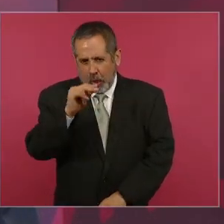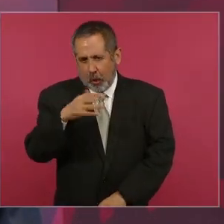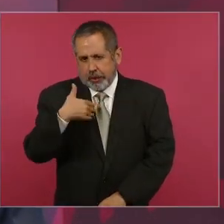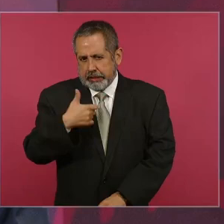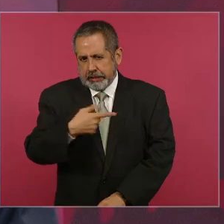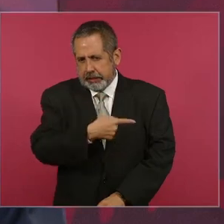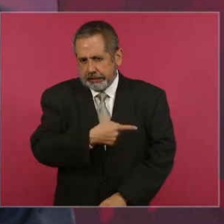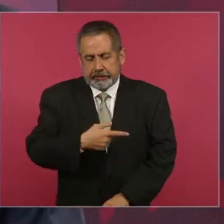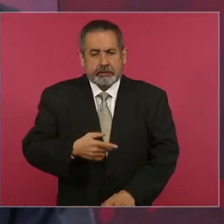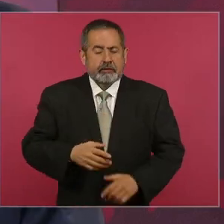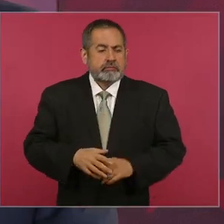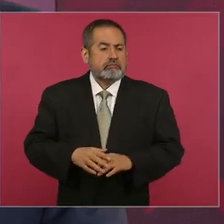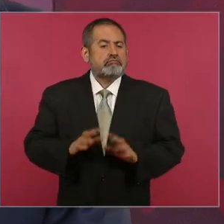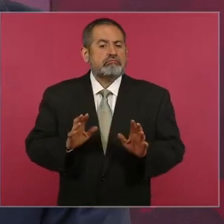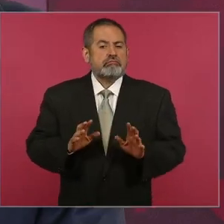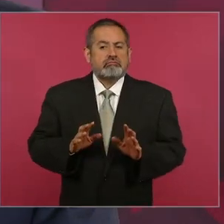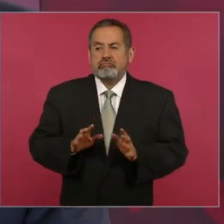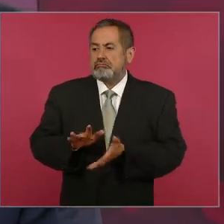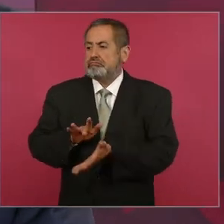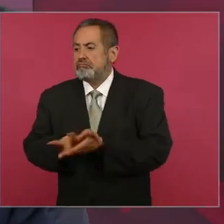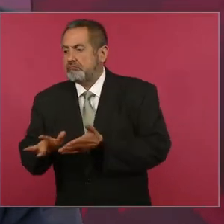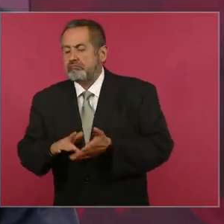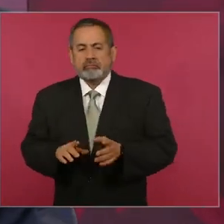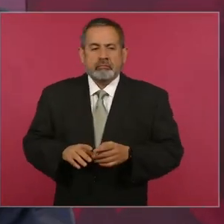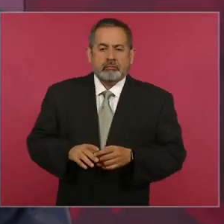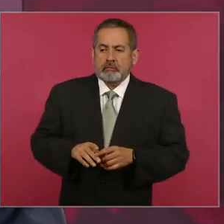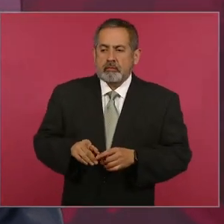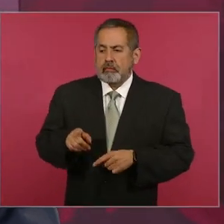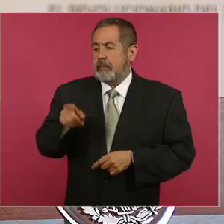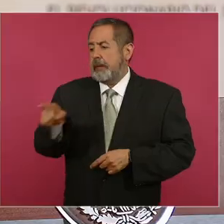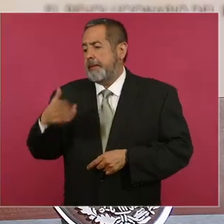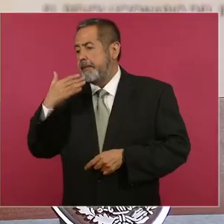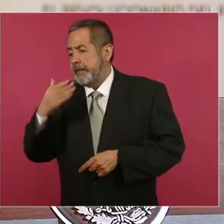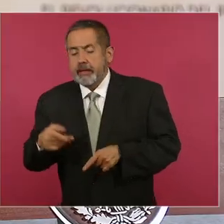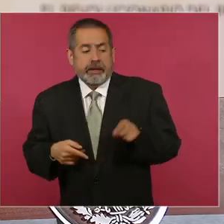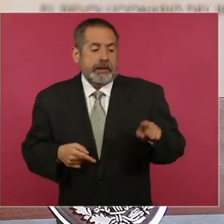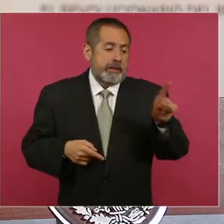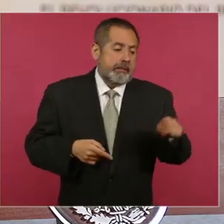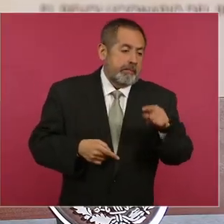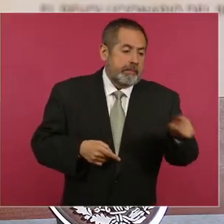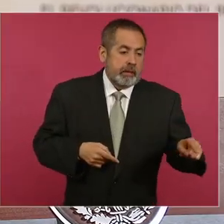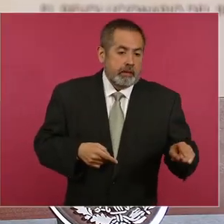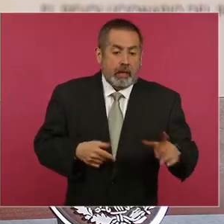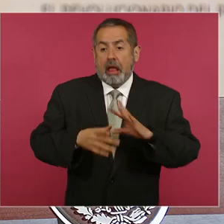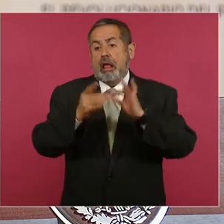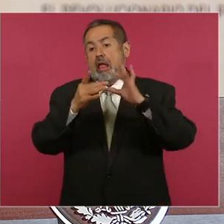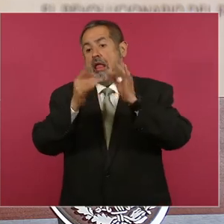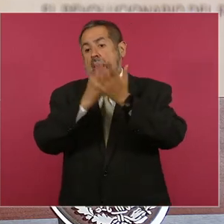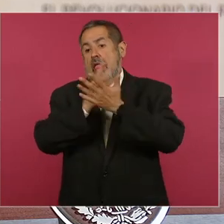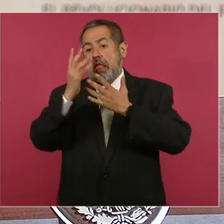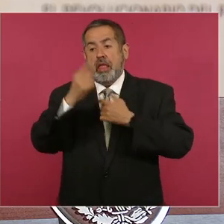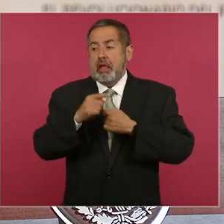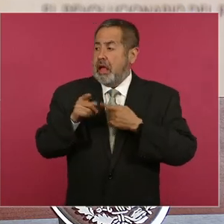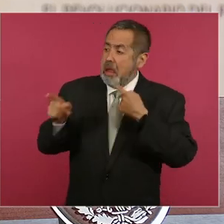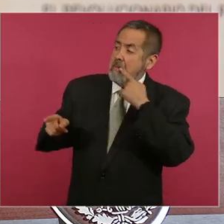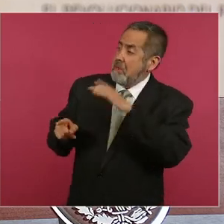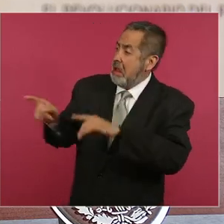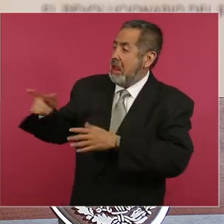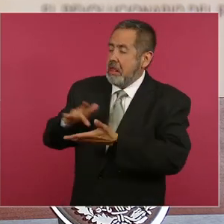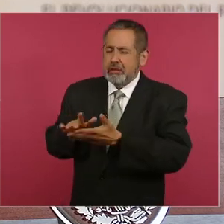porque si nosotros condenábamos de inmediato,